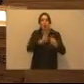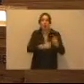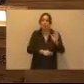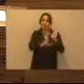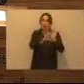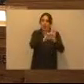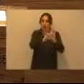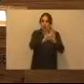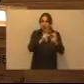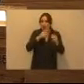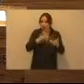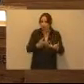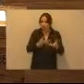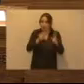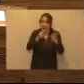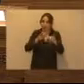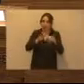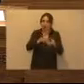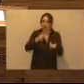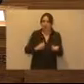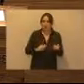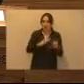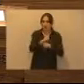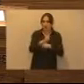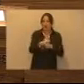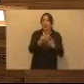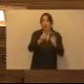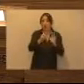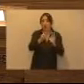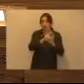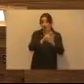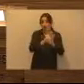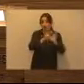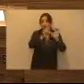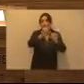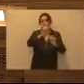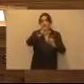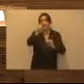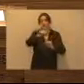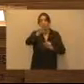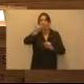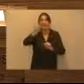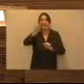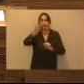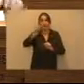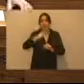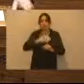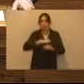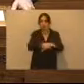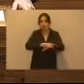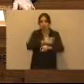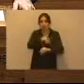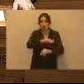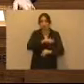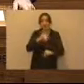legislación vigente en esa materia, que por un lado es el Real Decreto 605/2003 del Gobierno de España, de